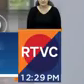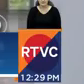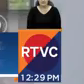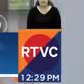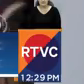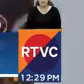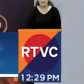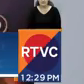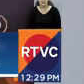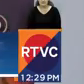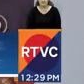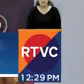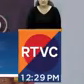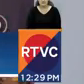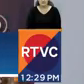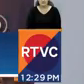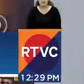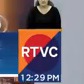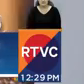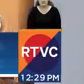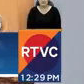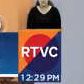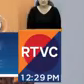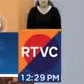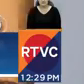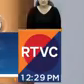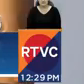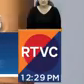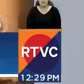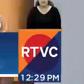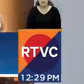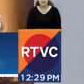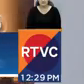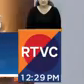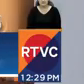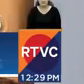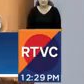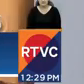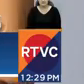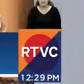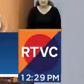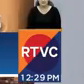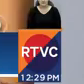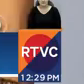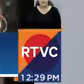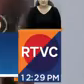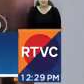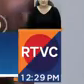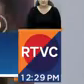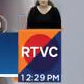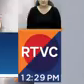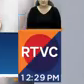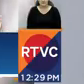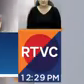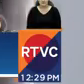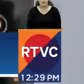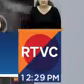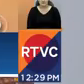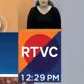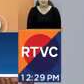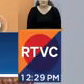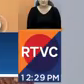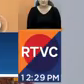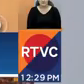Y no sé cómo declararme, no sé, porque le tengo respeto, pero es que el amor mío es